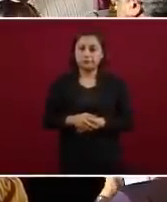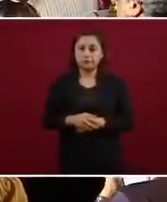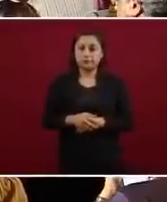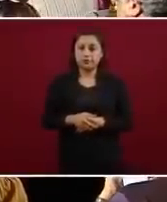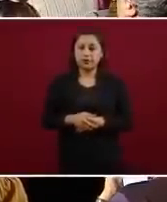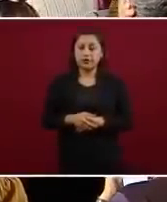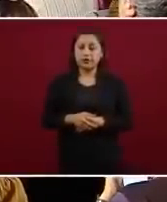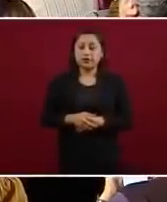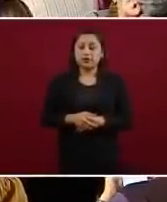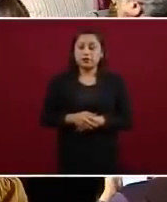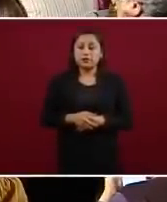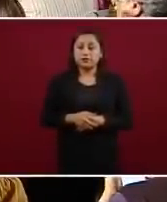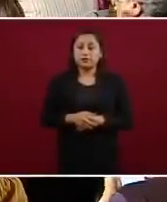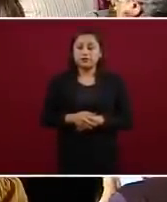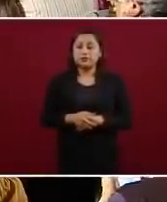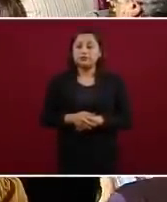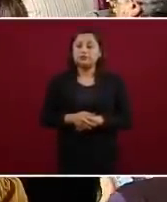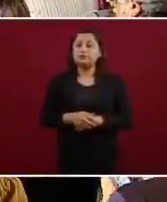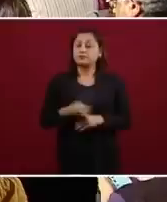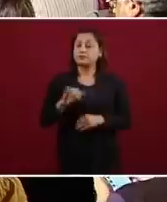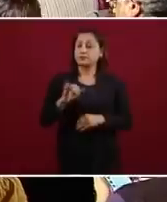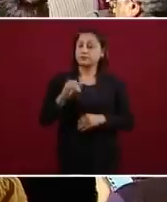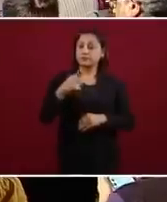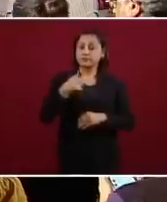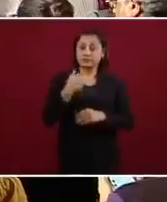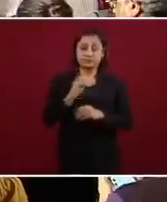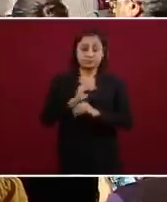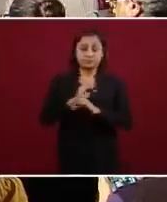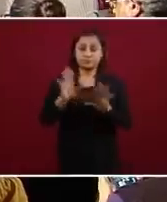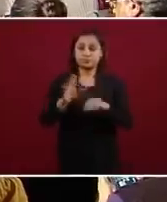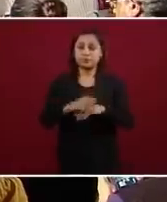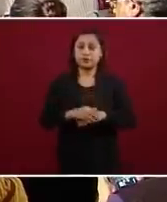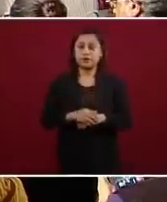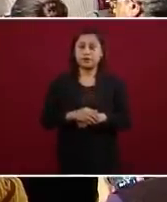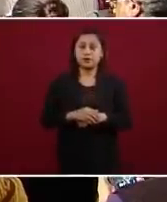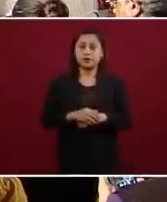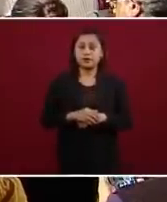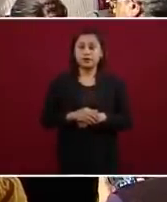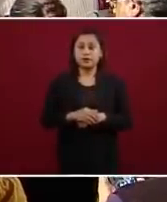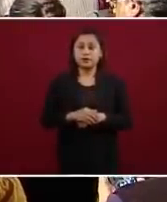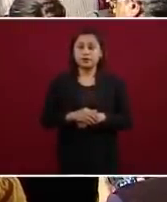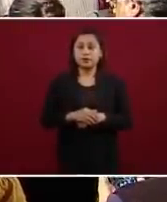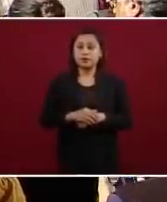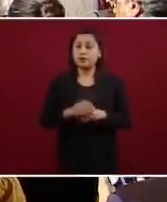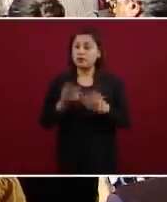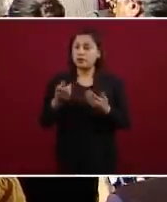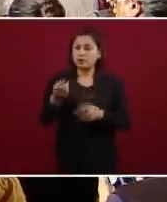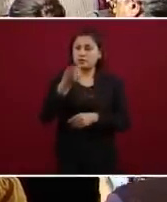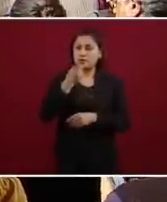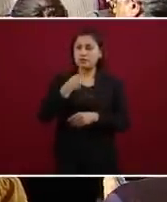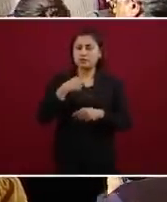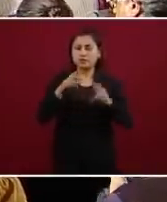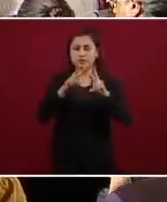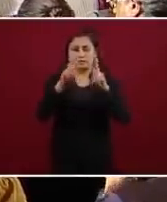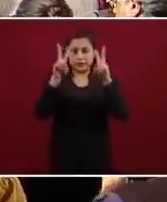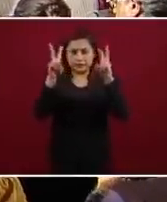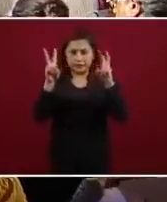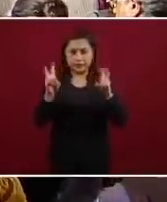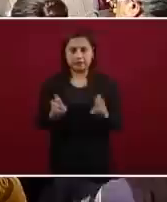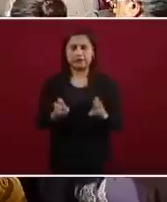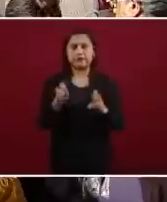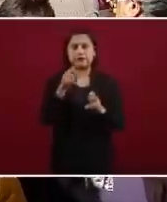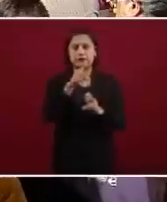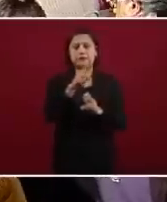Bueno, sí, con mucho gusto. Si es caso, por lo que entiendo, de refugiados que sufrieron persecución política en